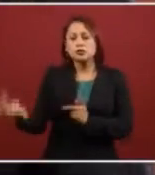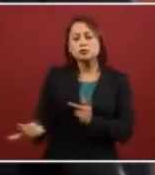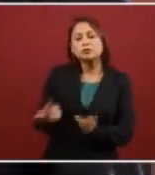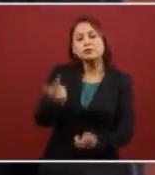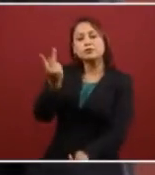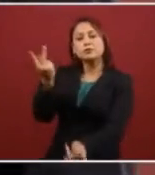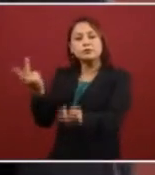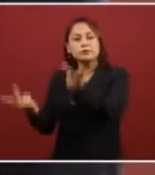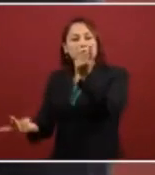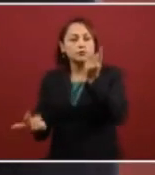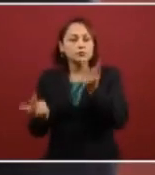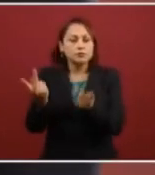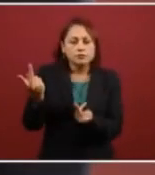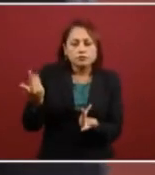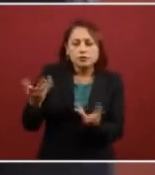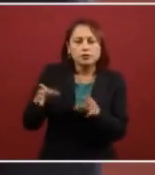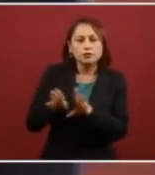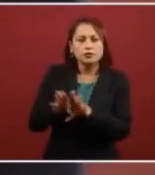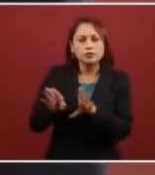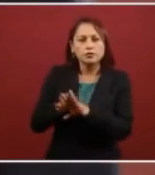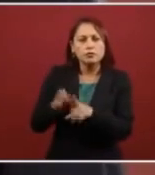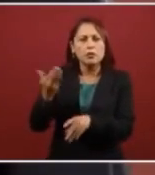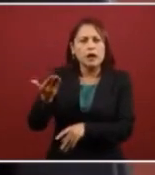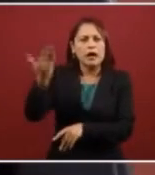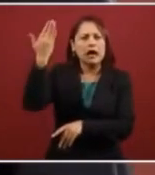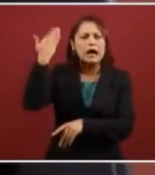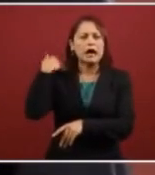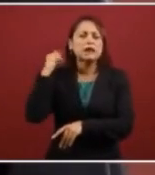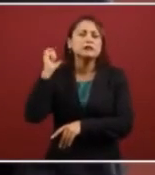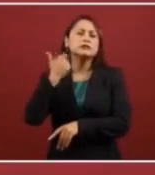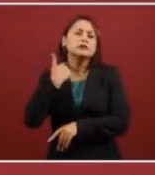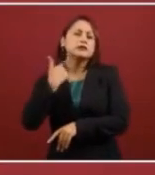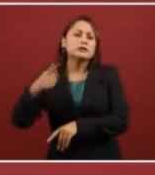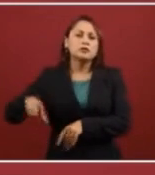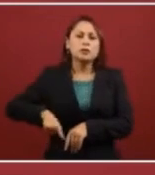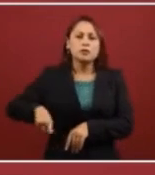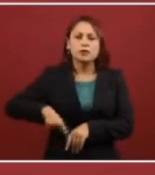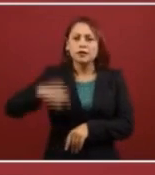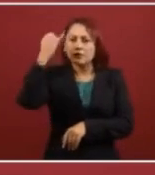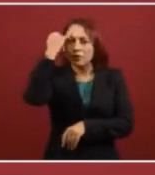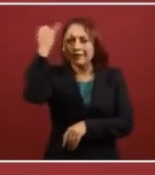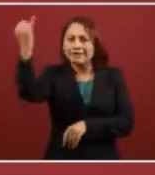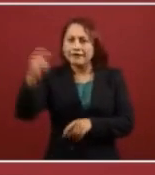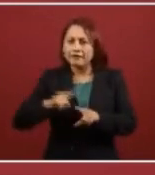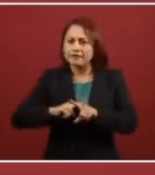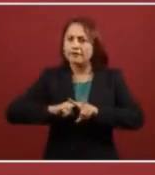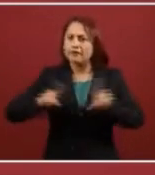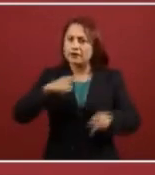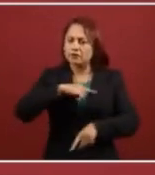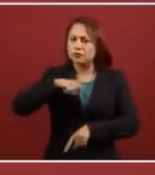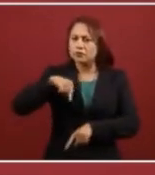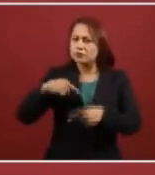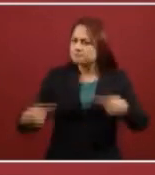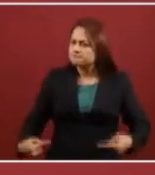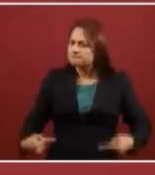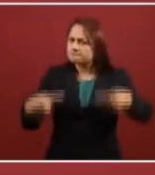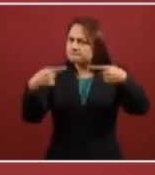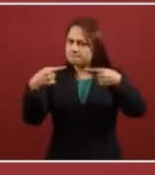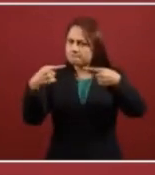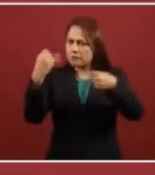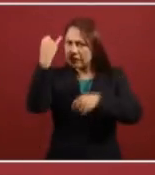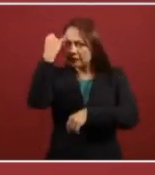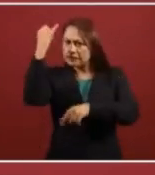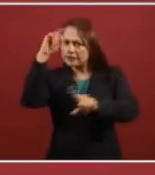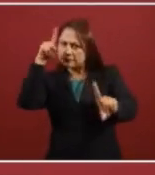them. Siempre estuvimos en we contra de la política neoliberal. Against the neoliberal son proyectos politics distintos y these contrapuestos are different projects and